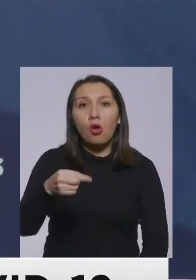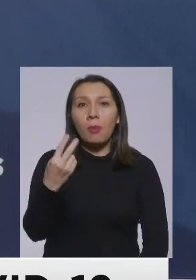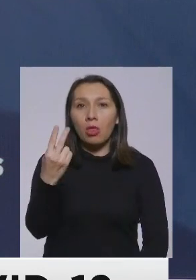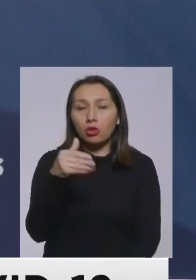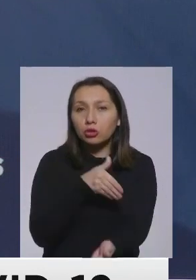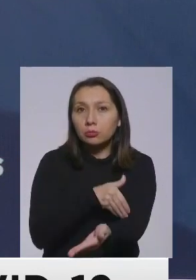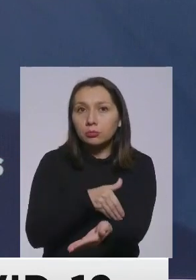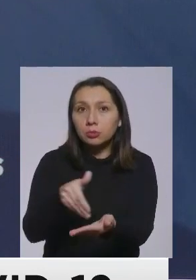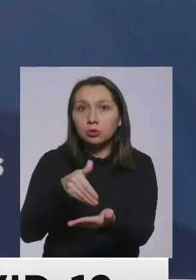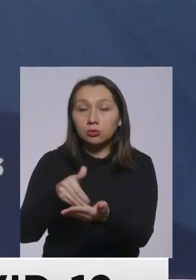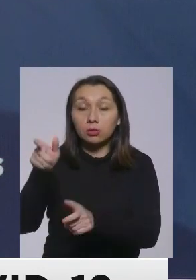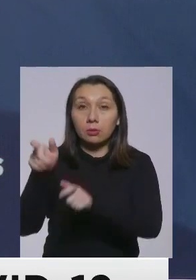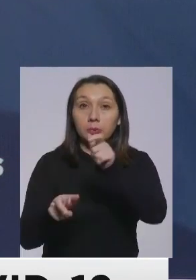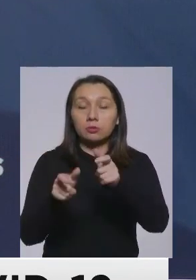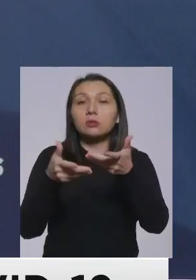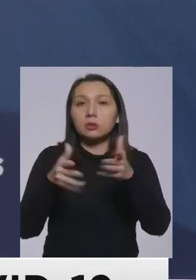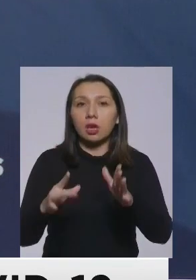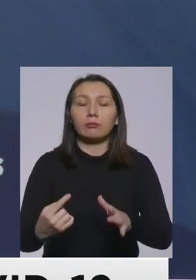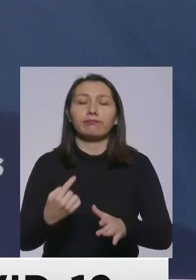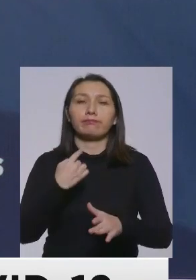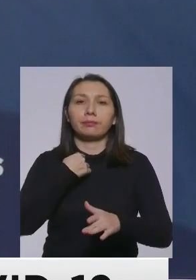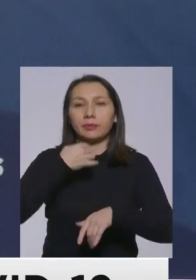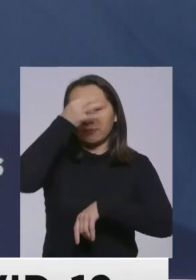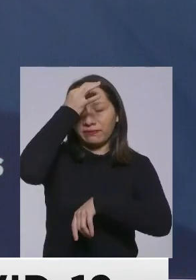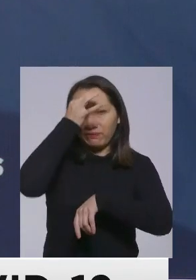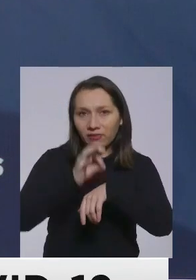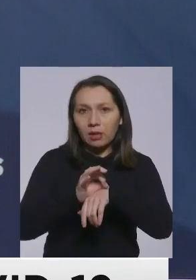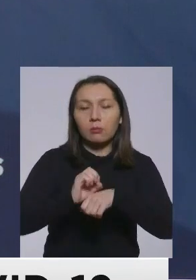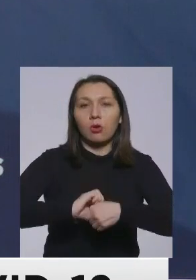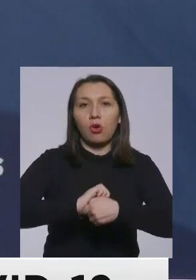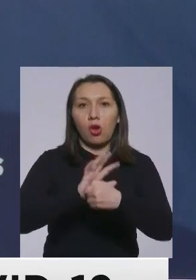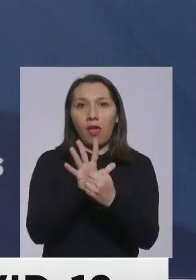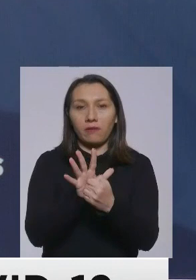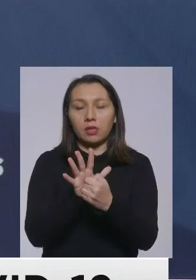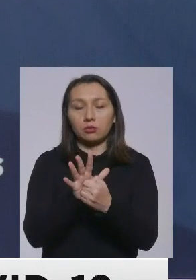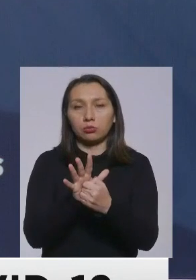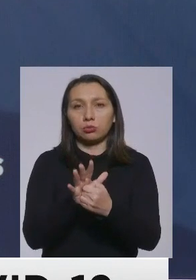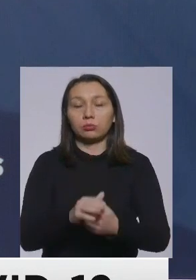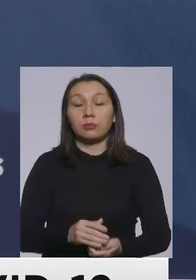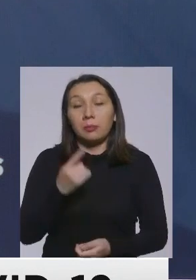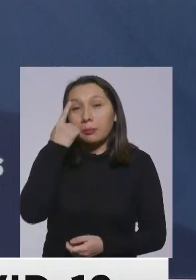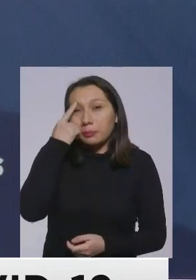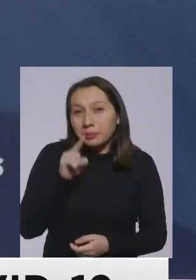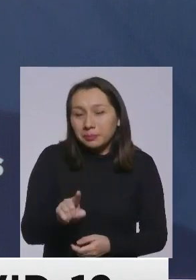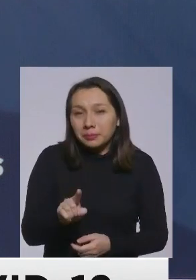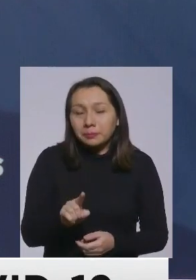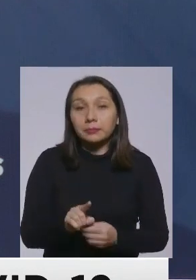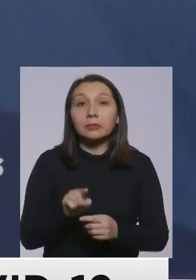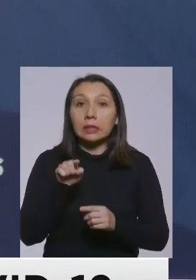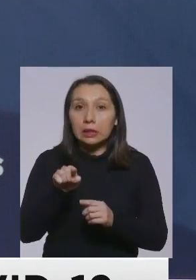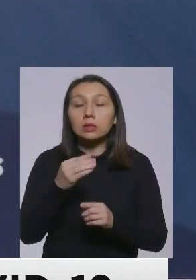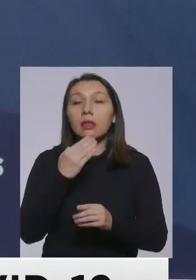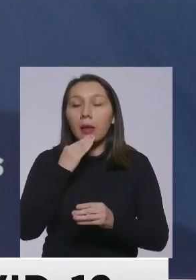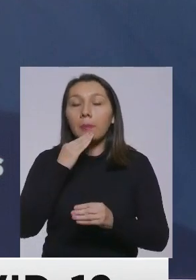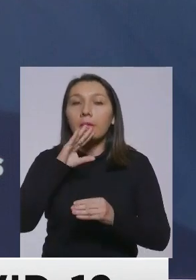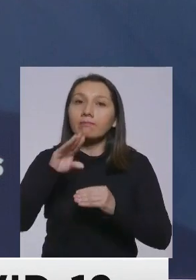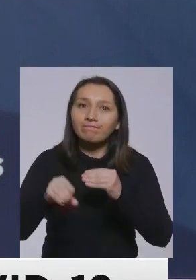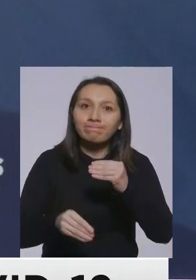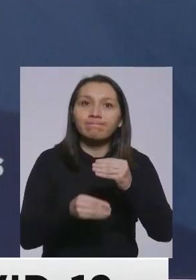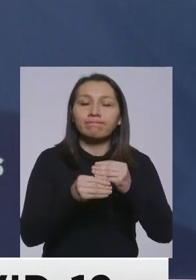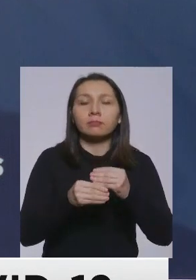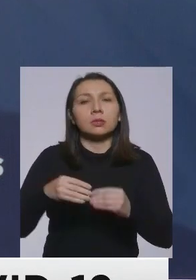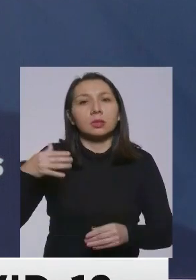de personas ya infectadas por corona virus pero a eso se agrega un hecho